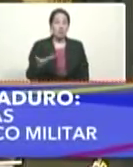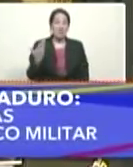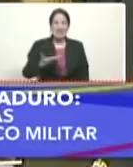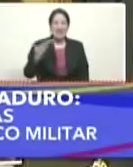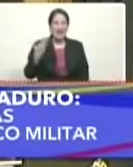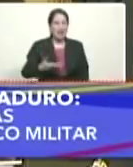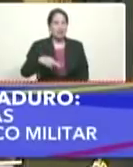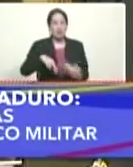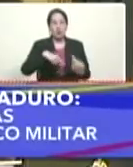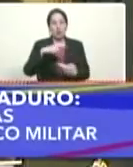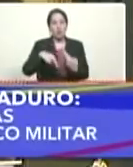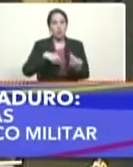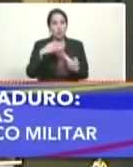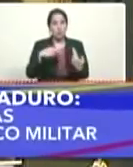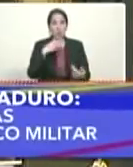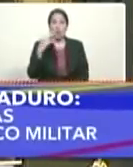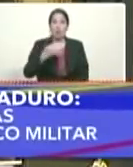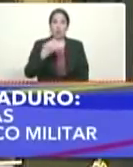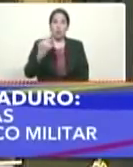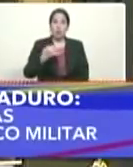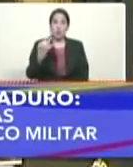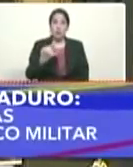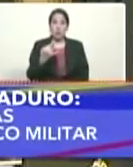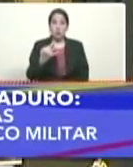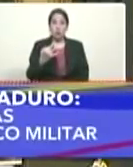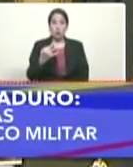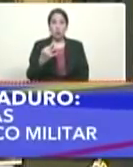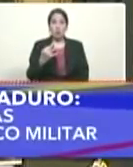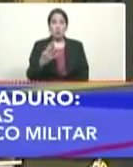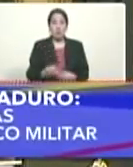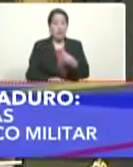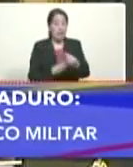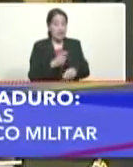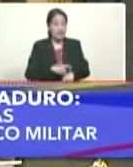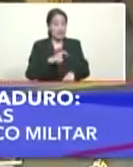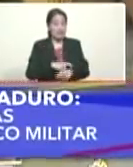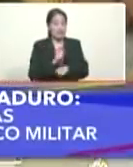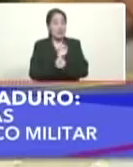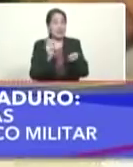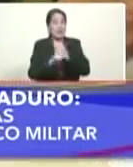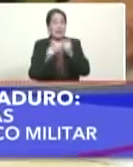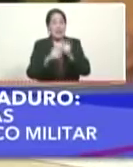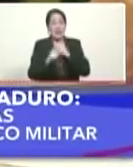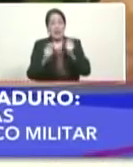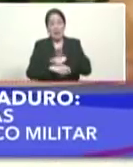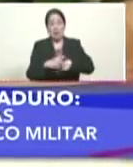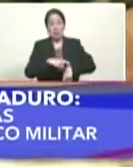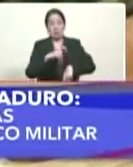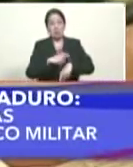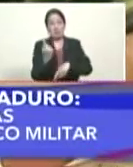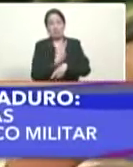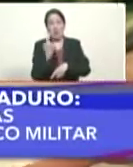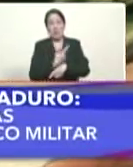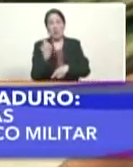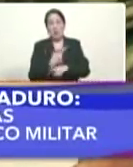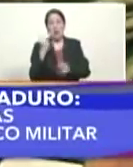una revolución verdadera produce cambios por hora cada hora hay un cambio es positivo para